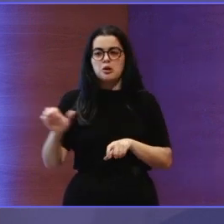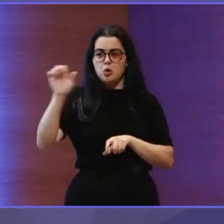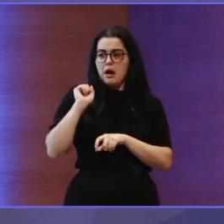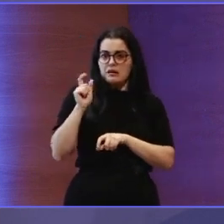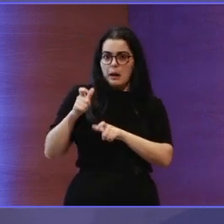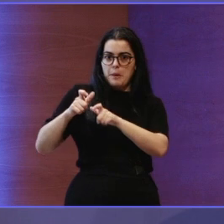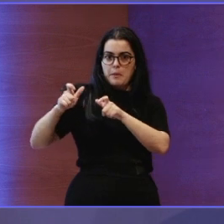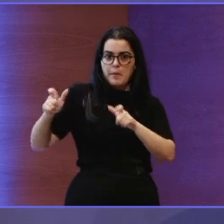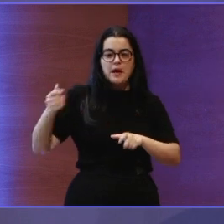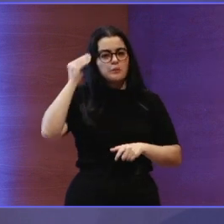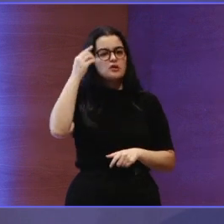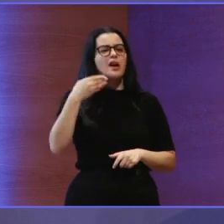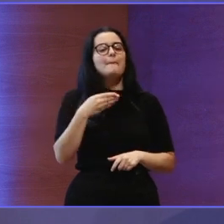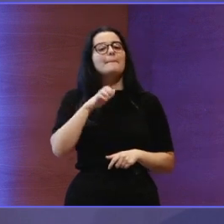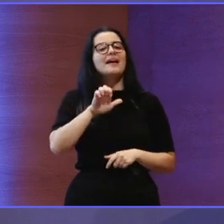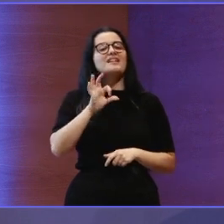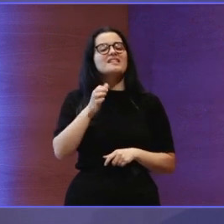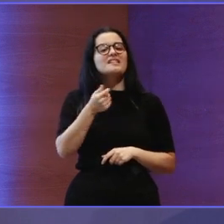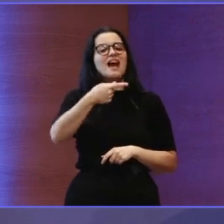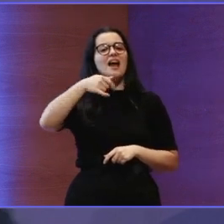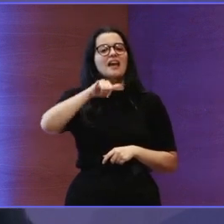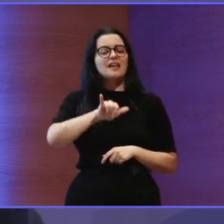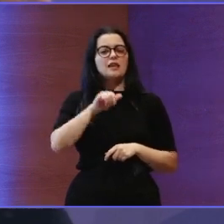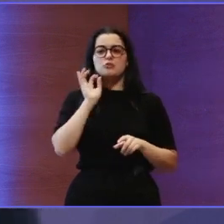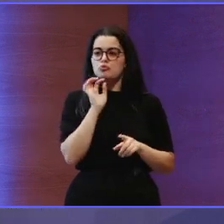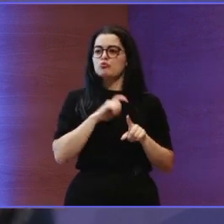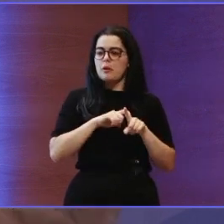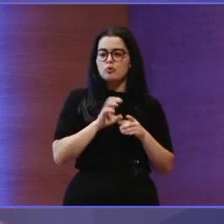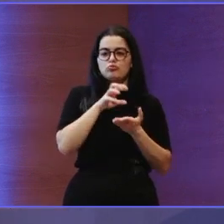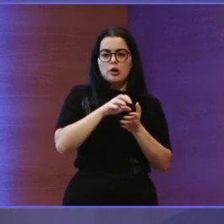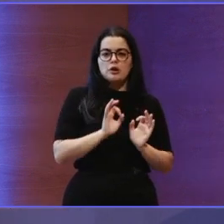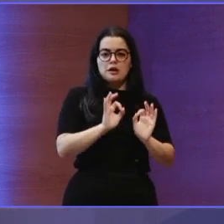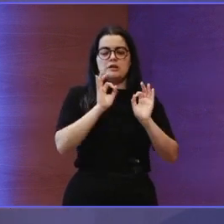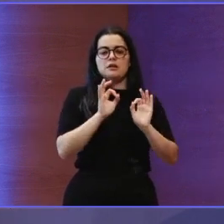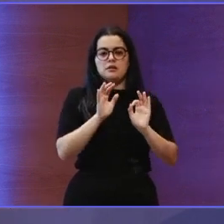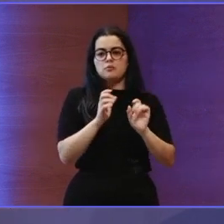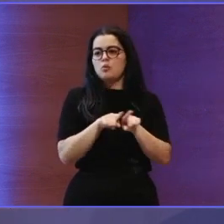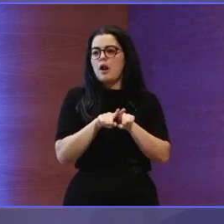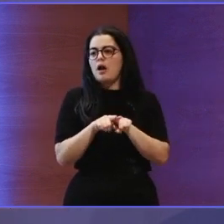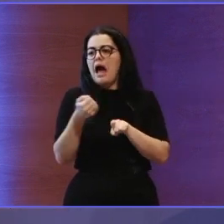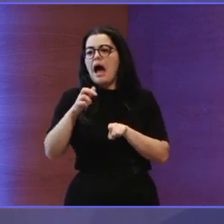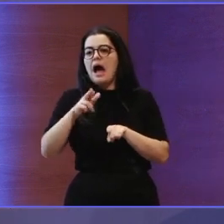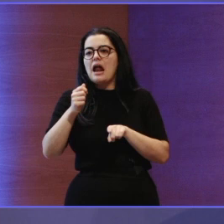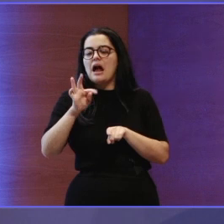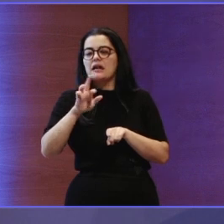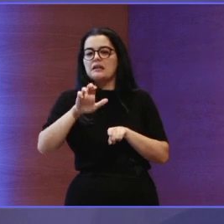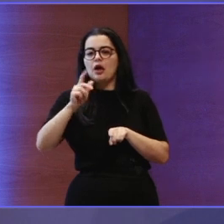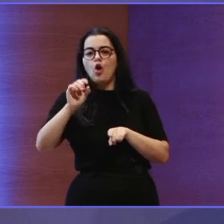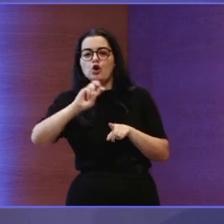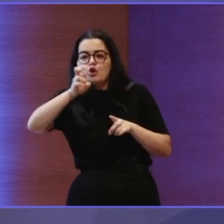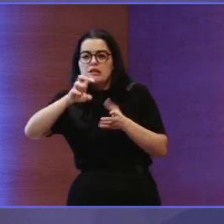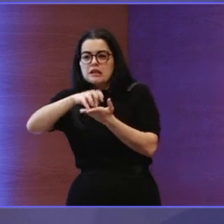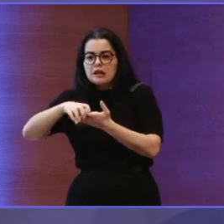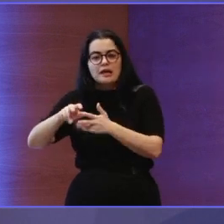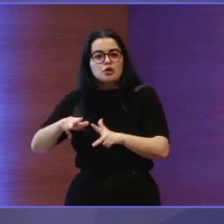baldi desde luego es una de las primeros elementos junto con otras instancias como puede ser el ar arteco etcétera etcétera Pero que nos permite